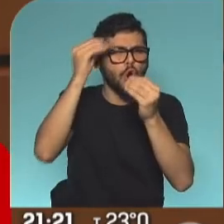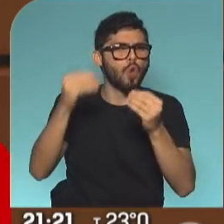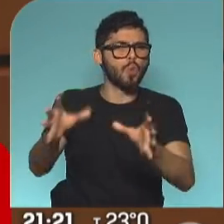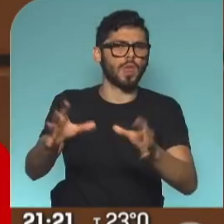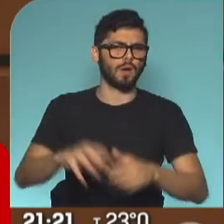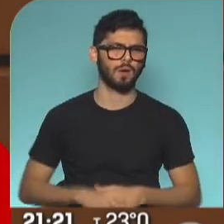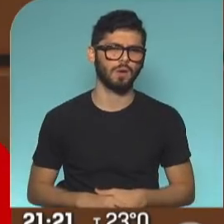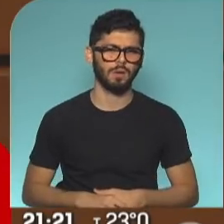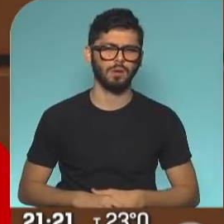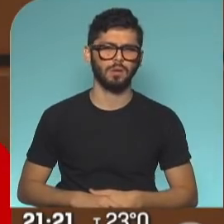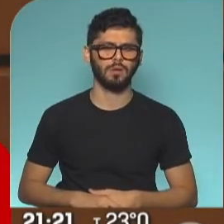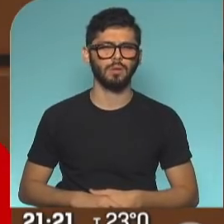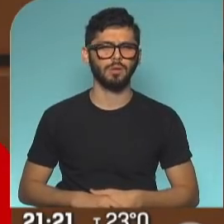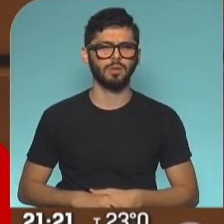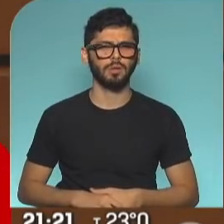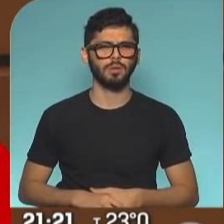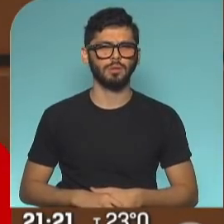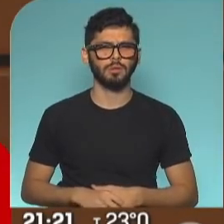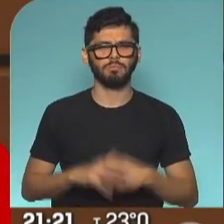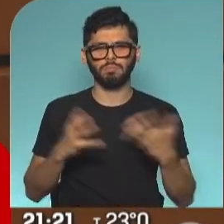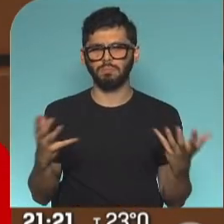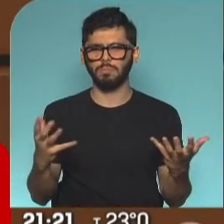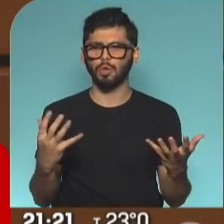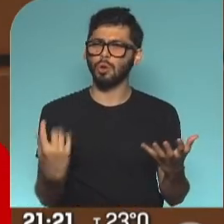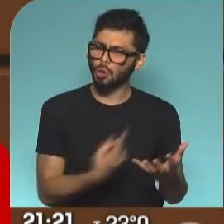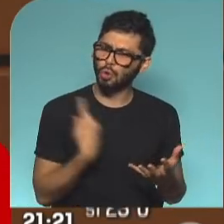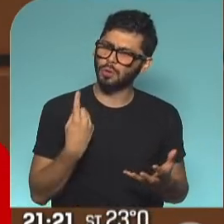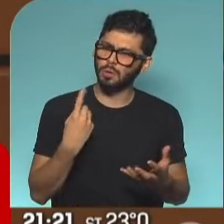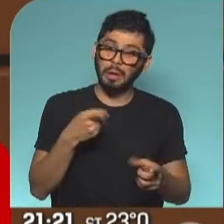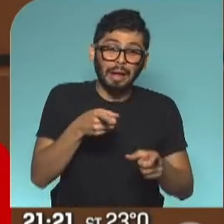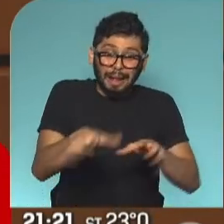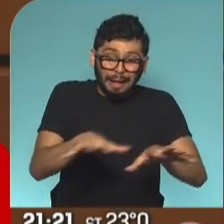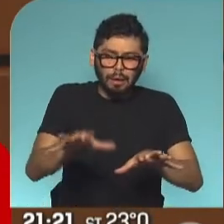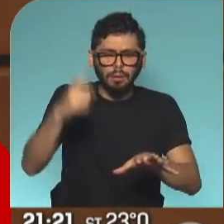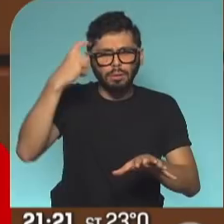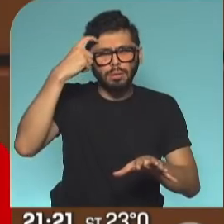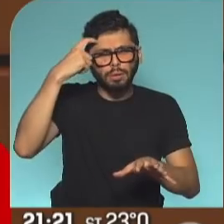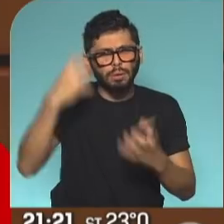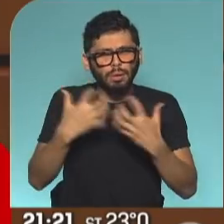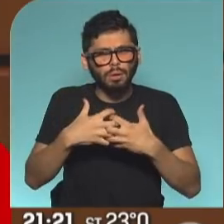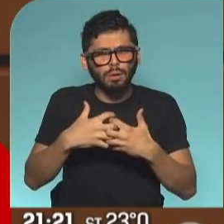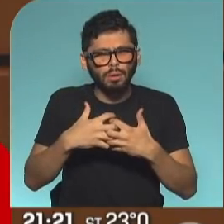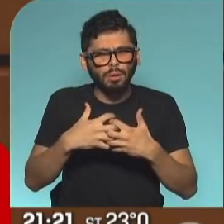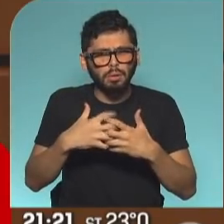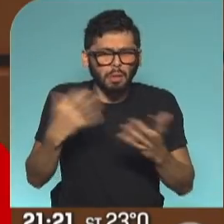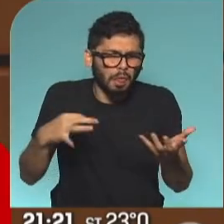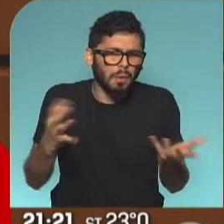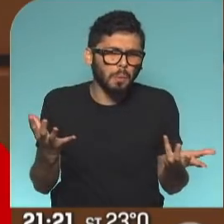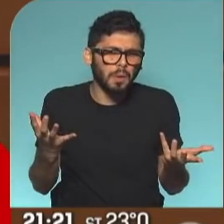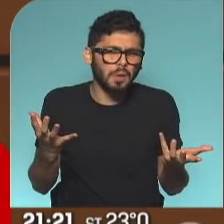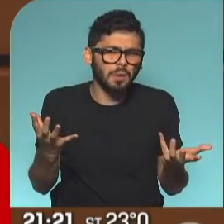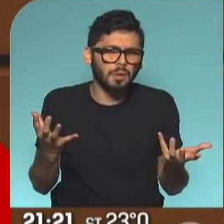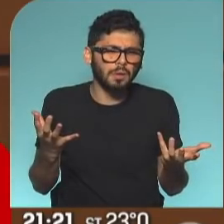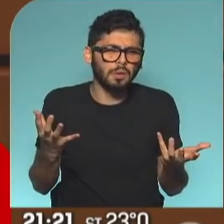Ahora, nosotros no deberíamos repensar eso. No estoy planteando en nada de lo que digo